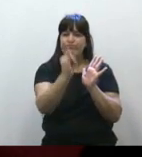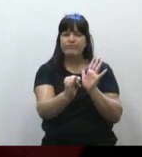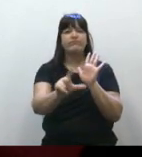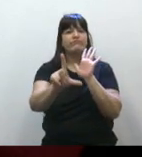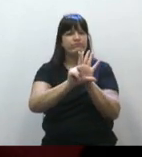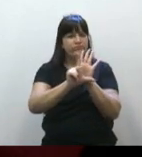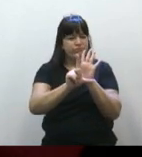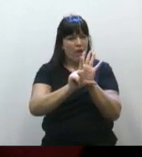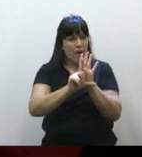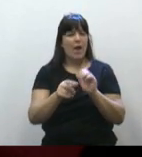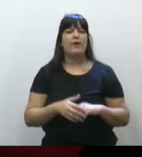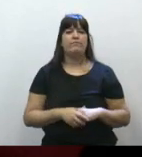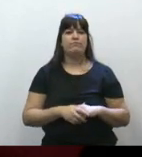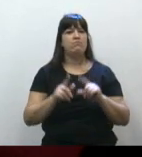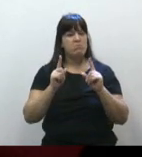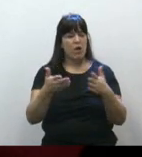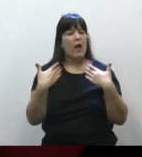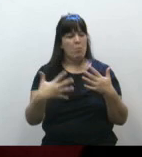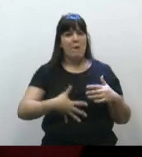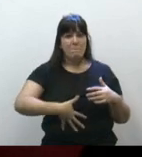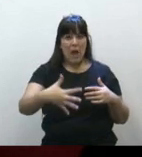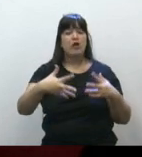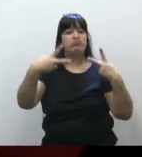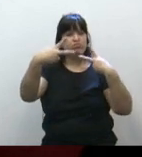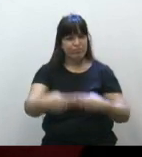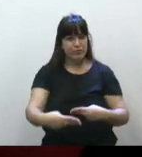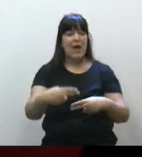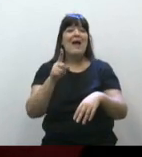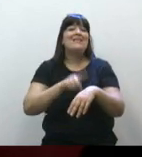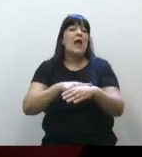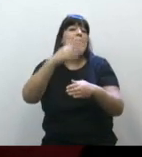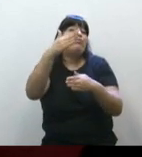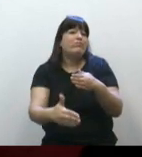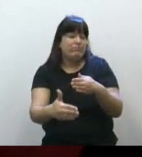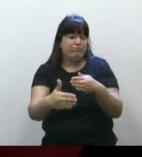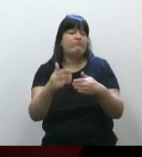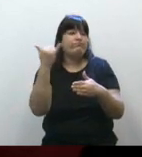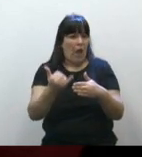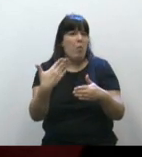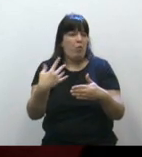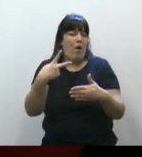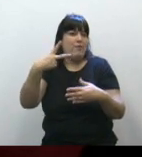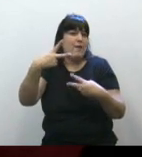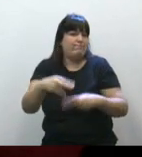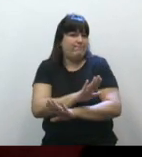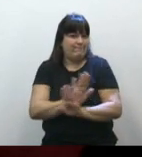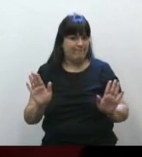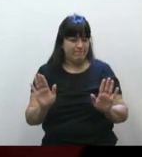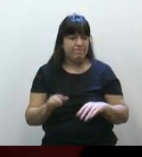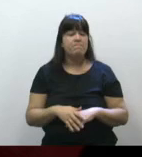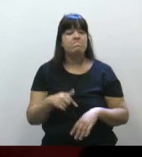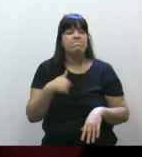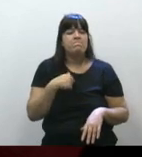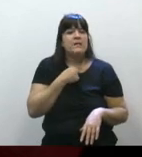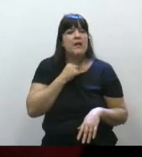mediante la ley que se puede interrumpir el embarazo en un tiempo determinado y yo quiero en este tema